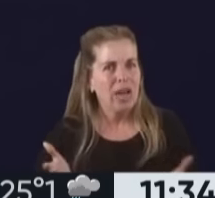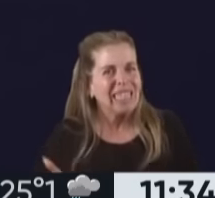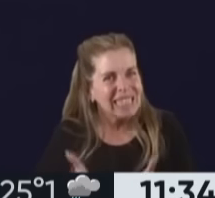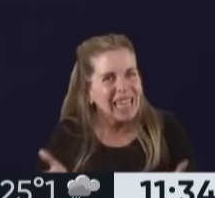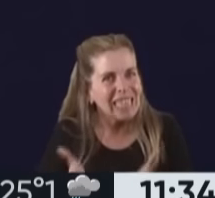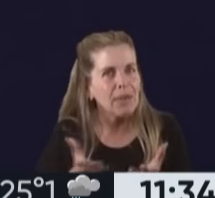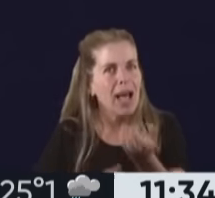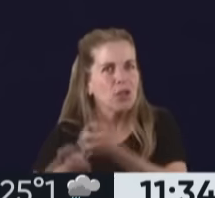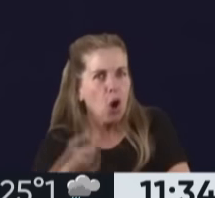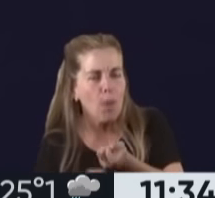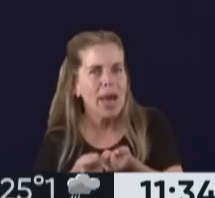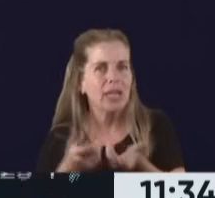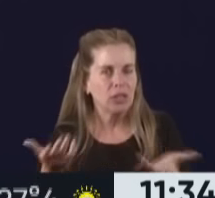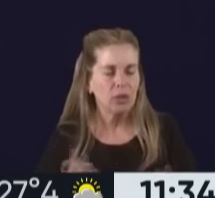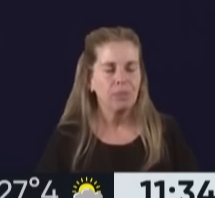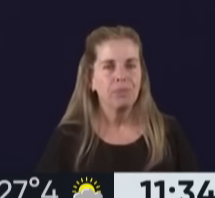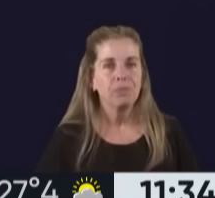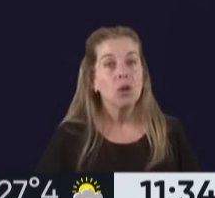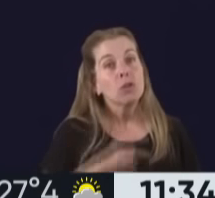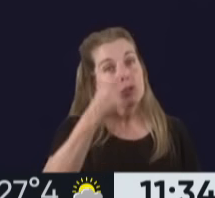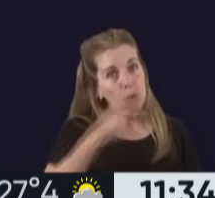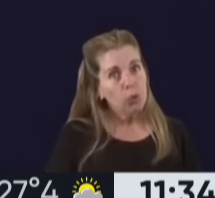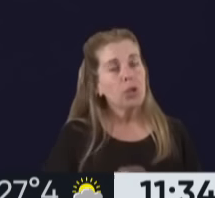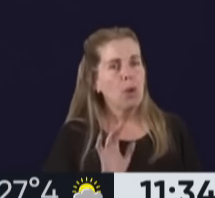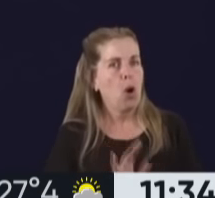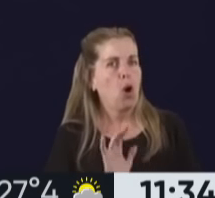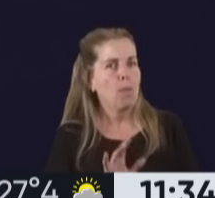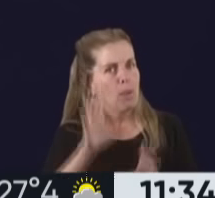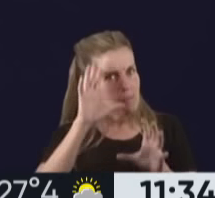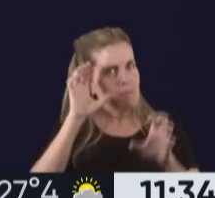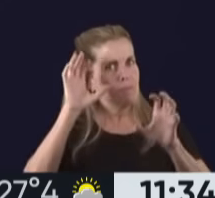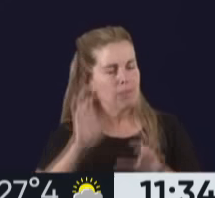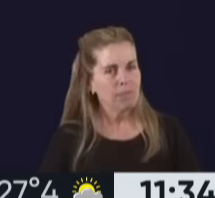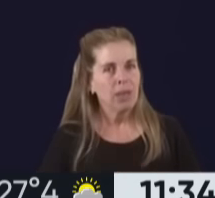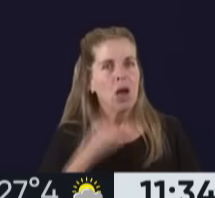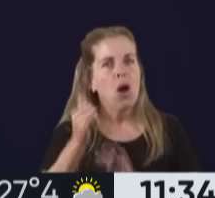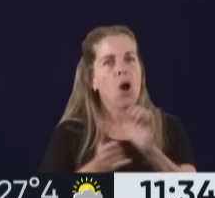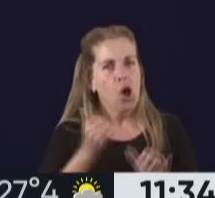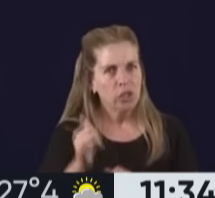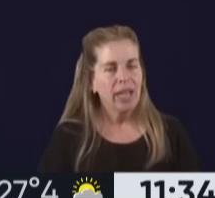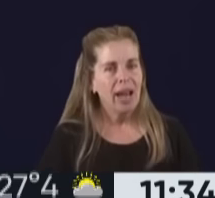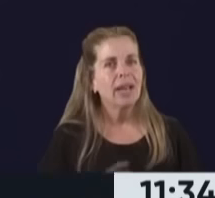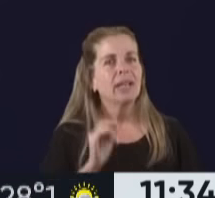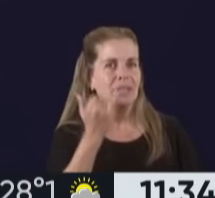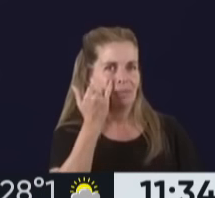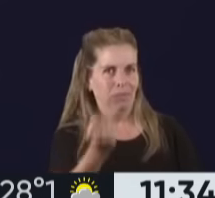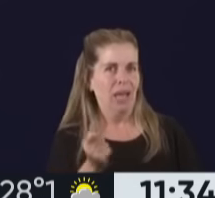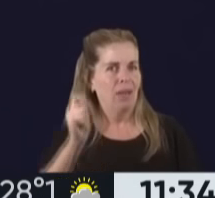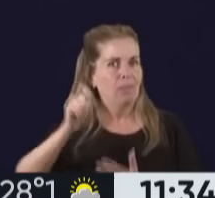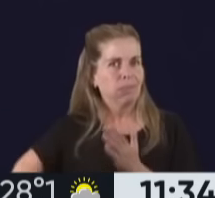servicios. Por último, y a modo de recordatorio, comentarles que se ha firmado el